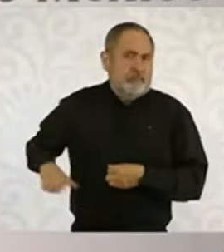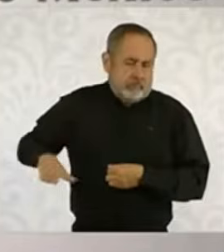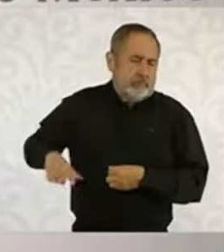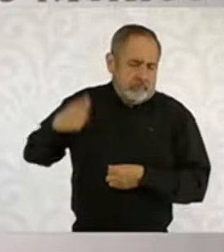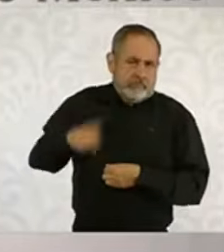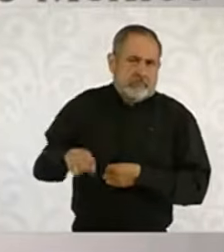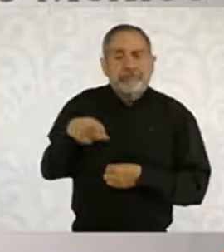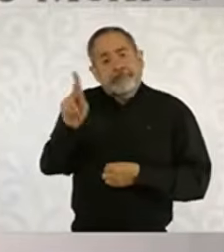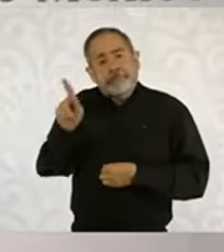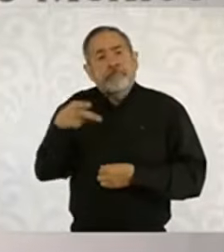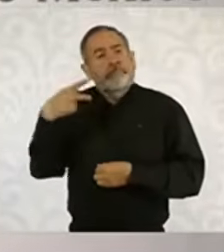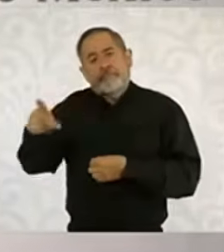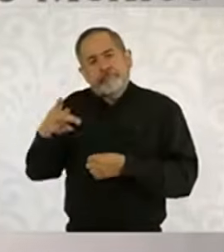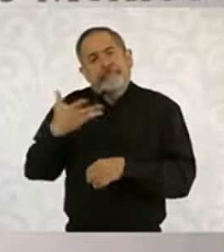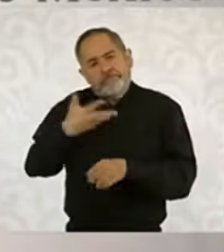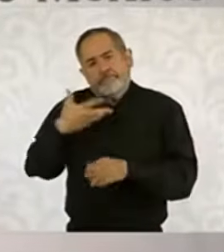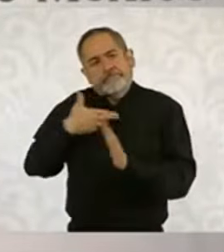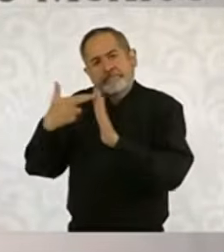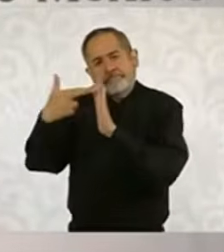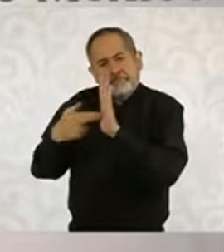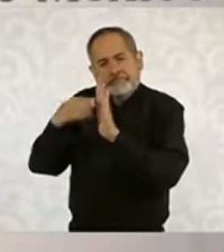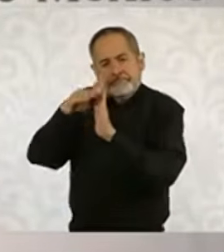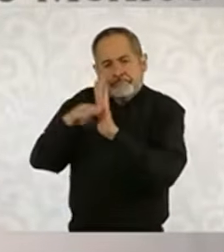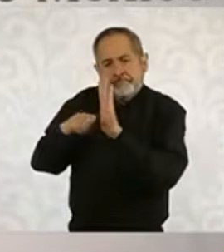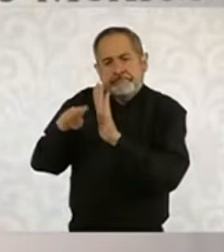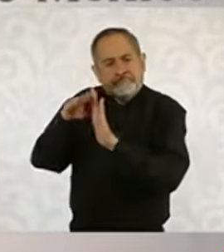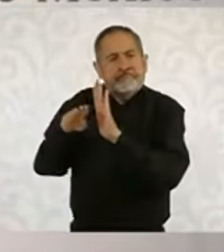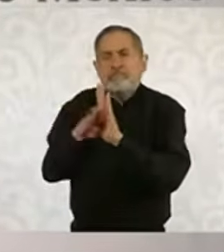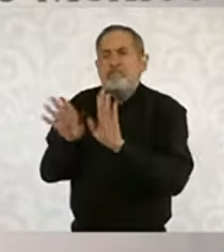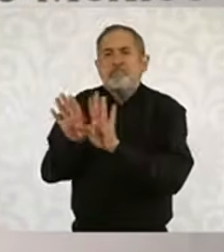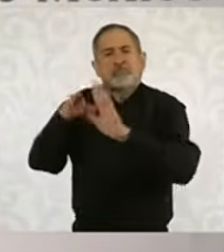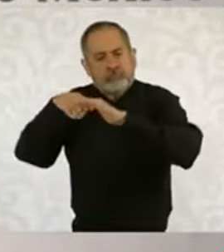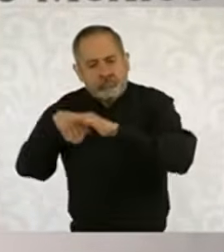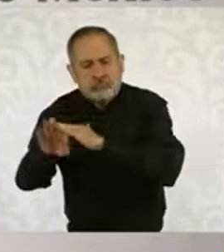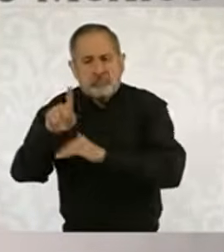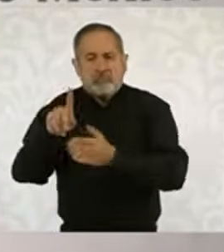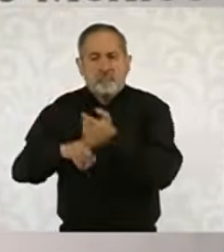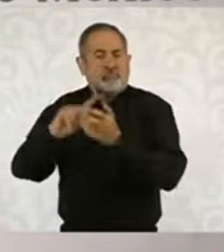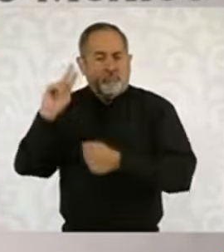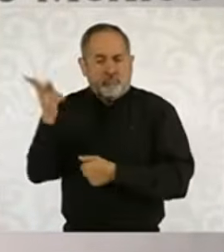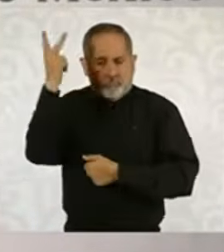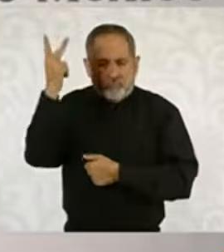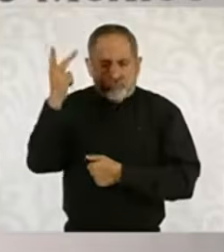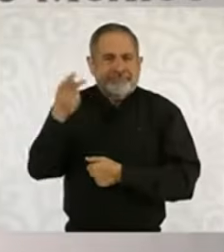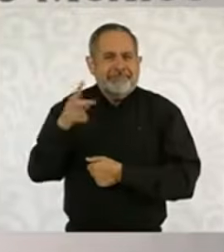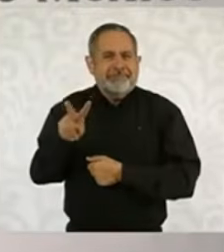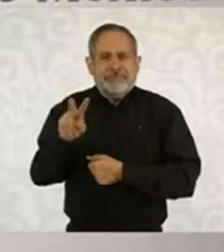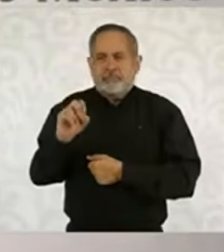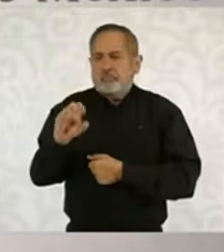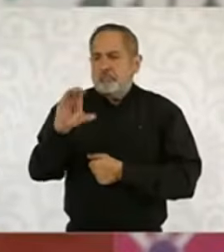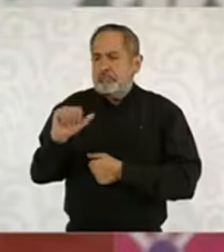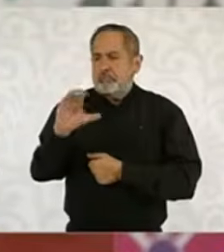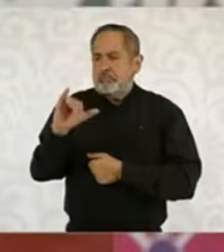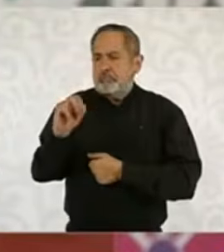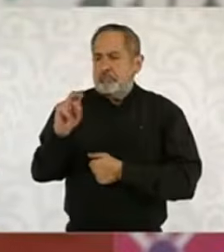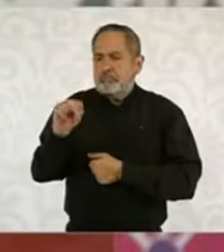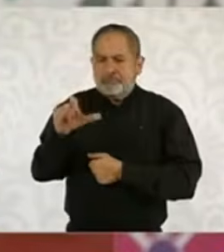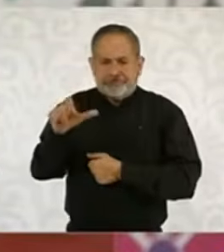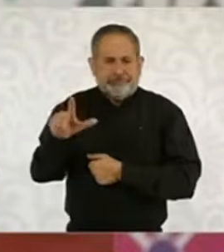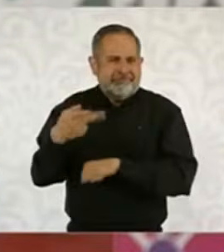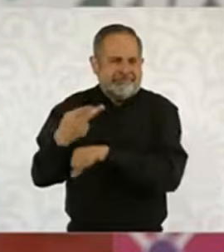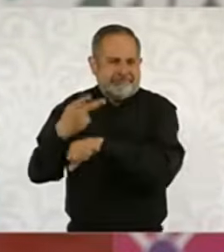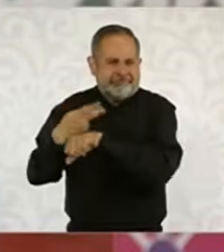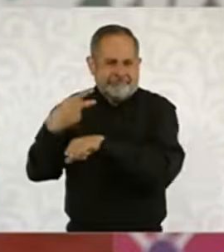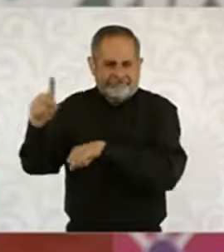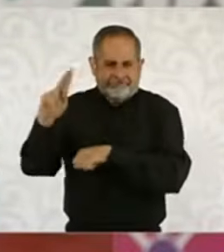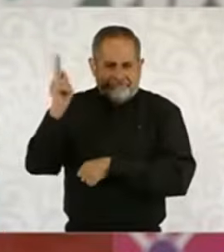particulares para poder definir cómo se ingresa a lo que era en su momento la vocacional, la media superior